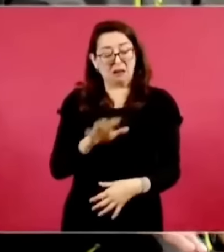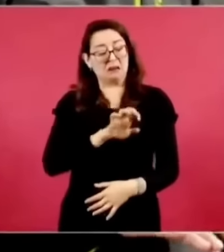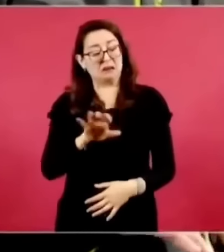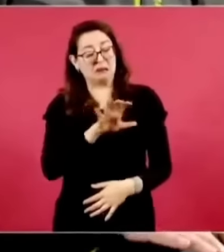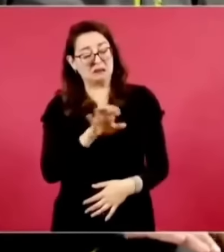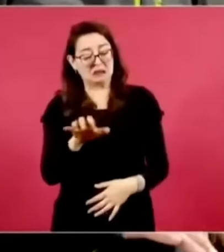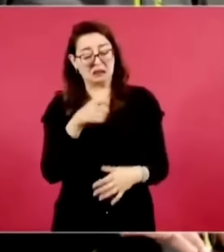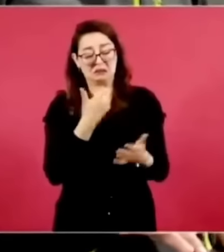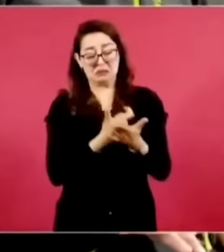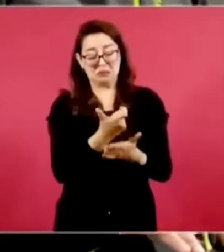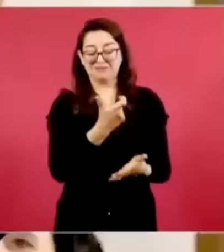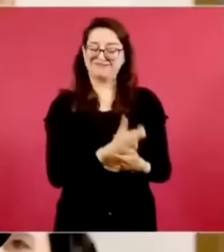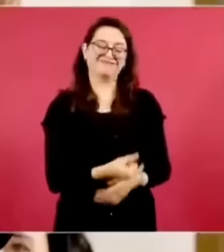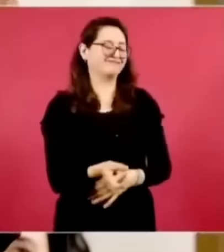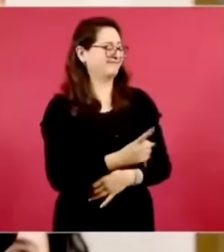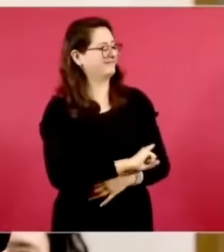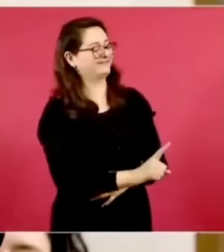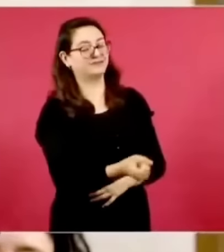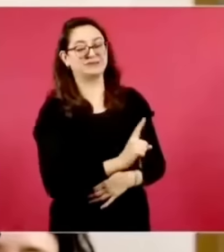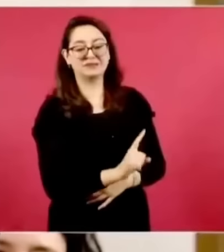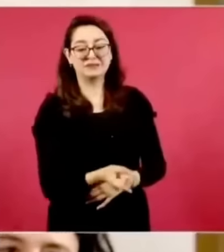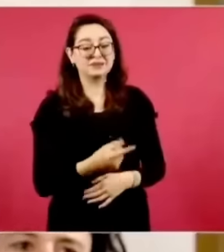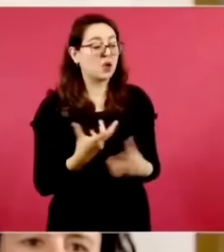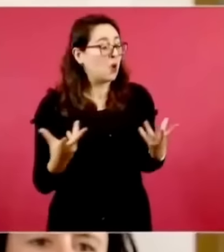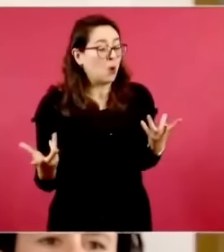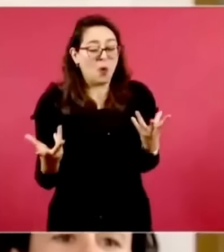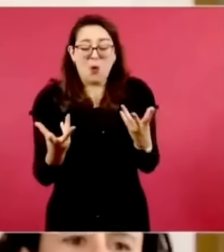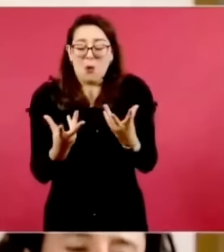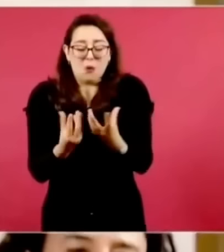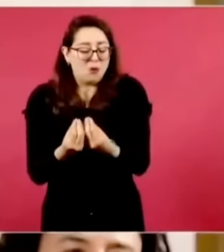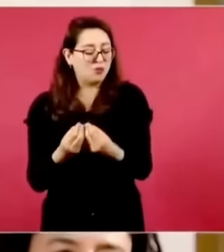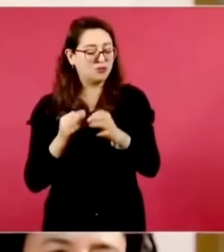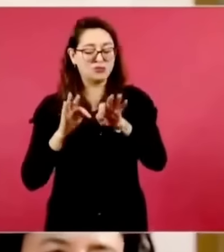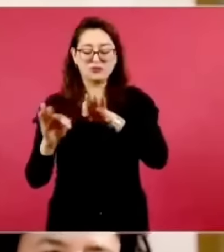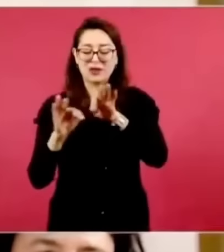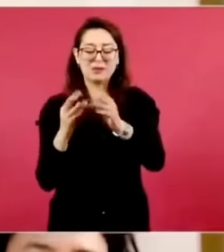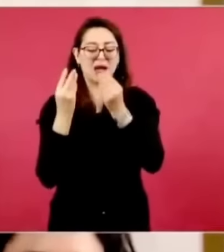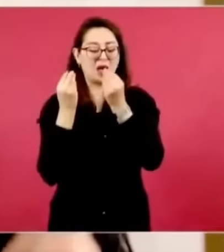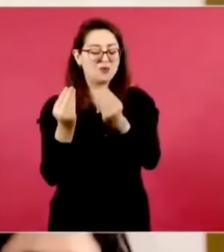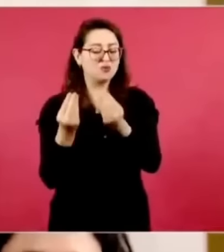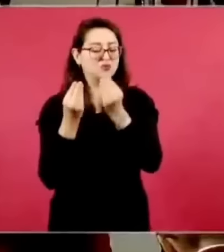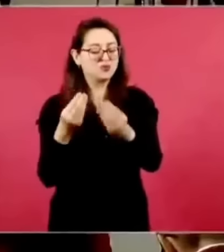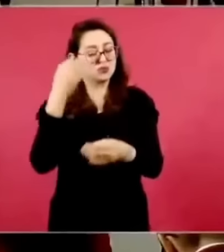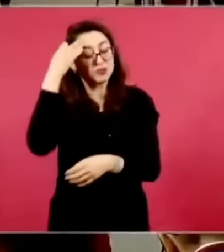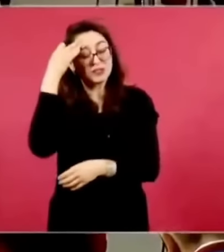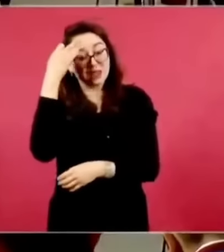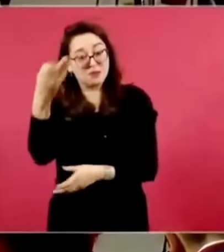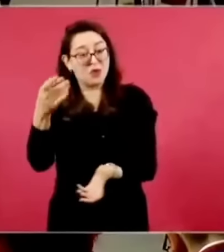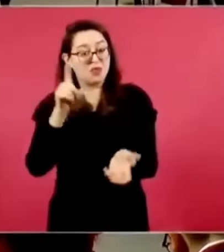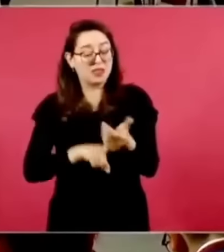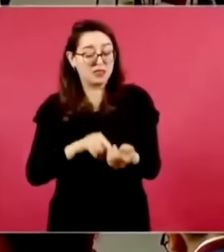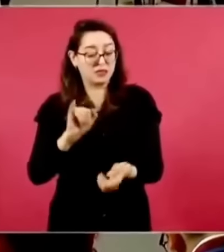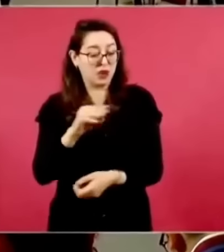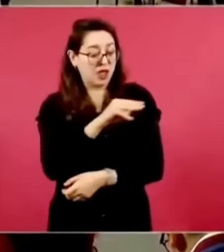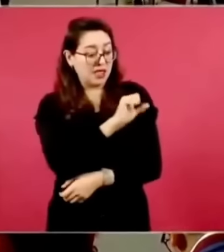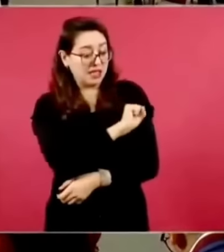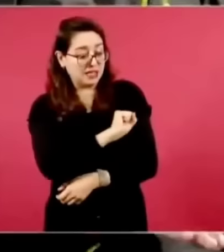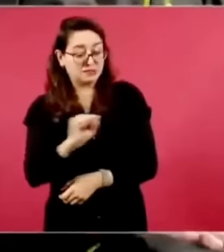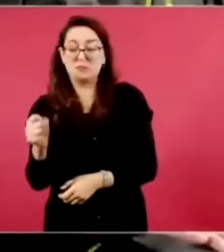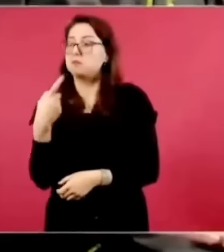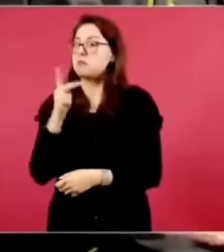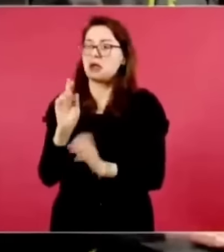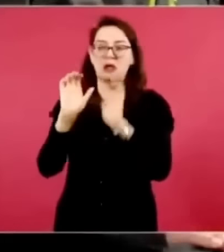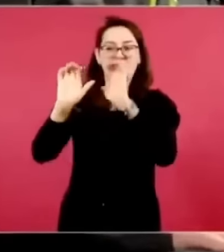cada dos meses clar llevan muchísimo tiempo trabajando en el IMS bienestar o sea pero no